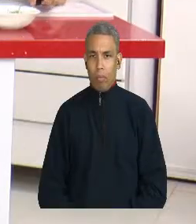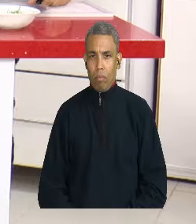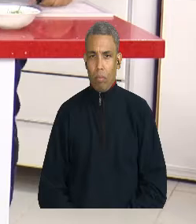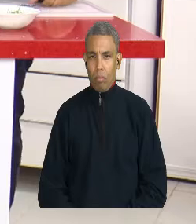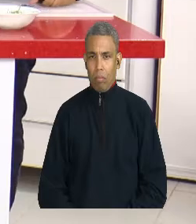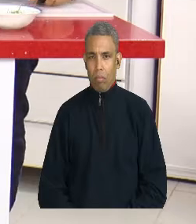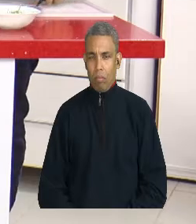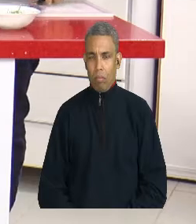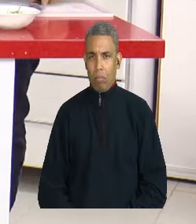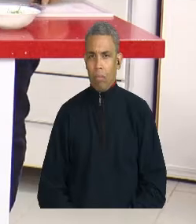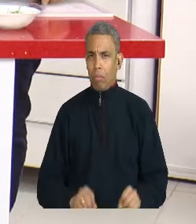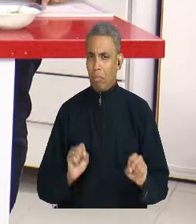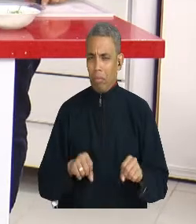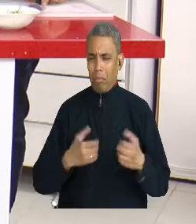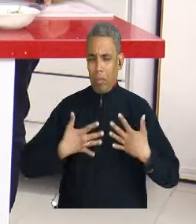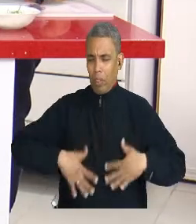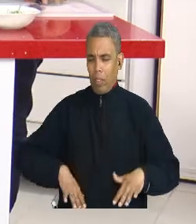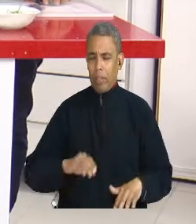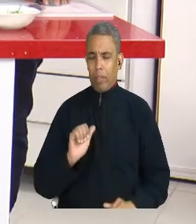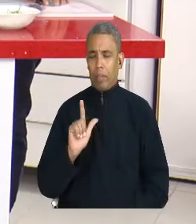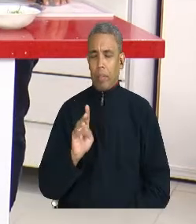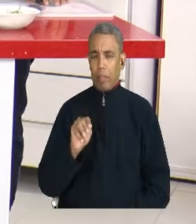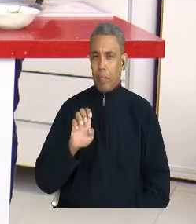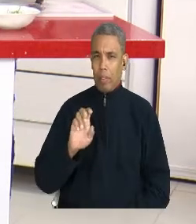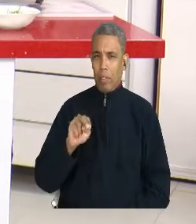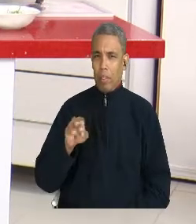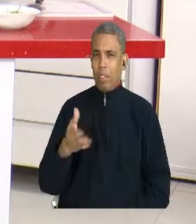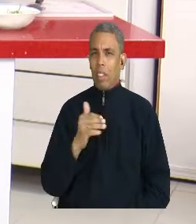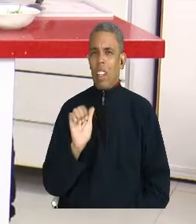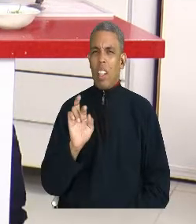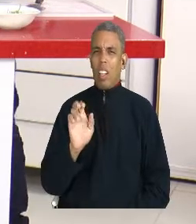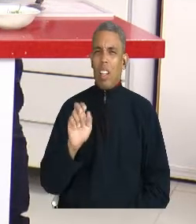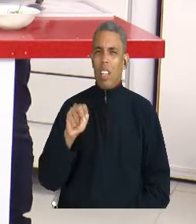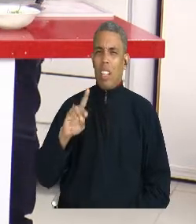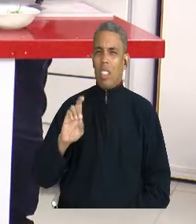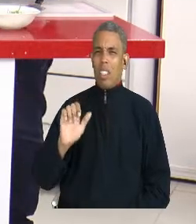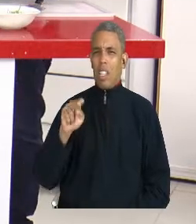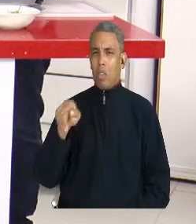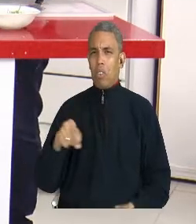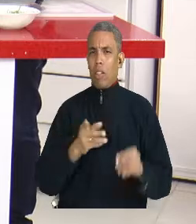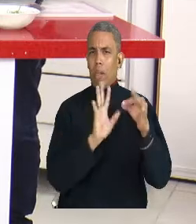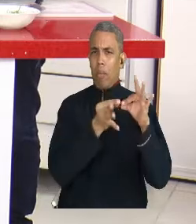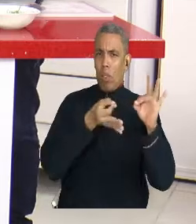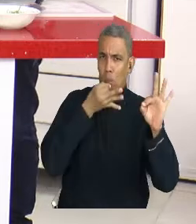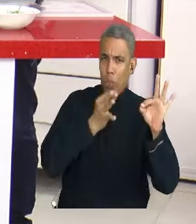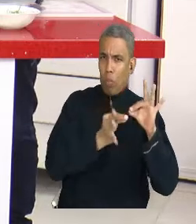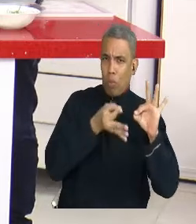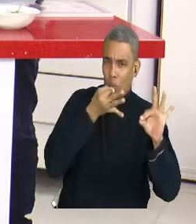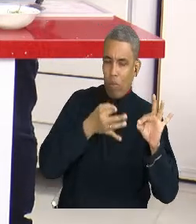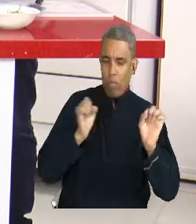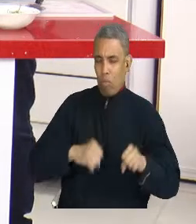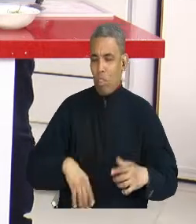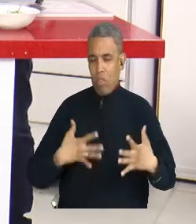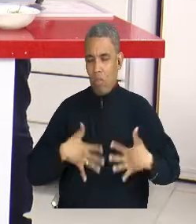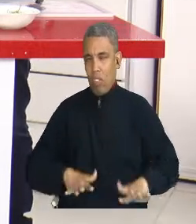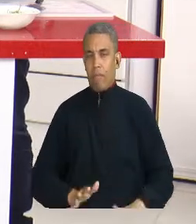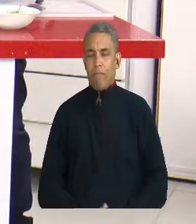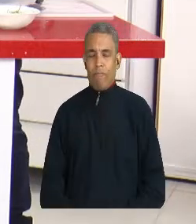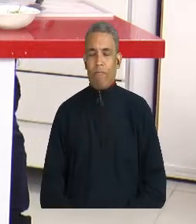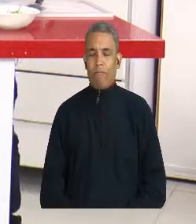utilizar cualquier fruto seco, pueden mezclar varios frutos secos, arándanos, uvas, almendras. ¿En este caso tenemos? Estas son almendras,